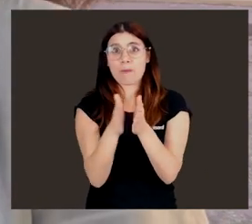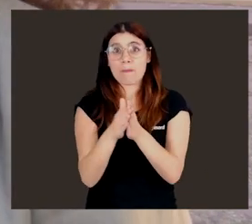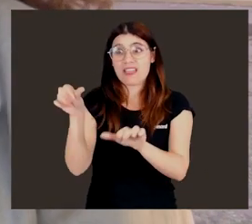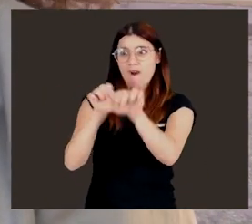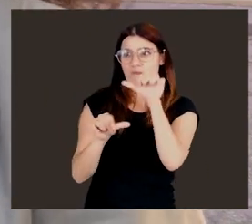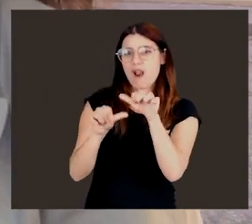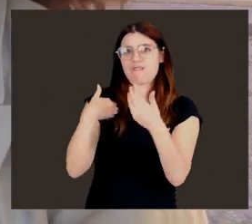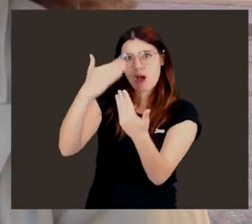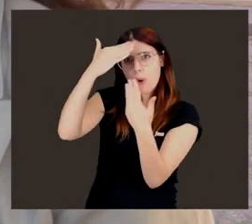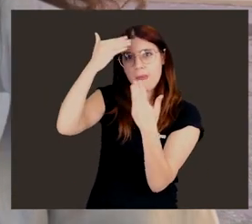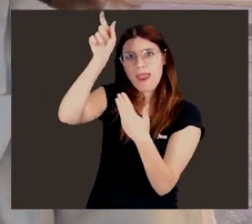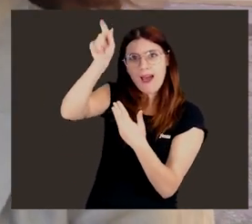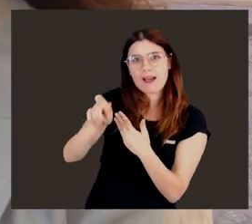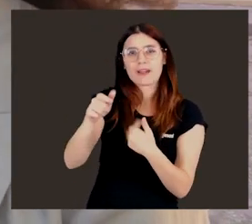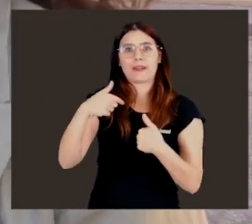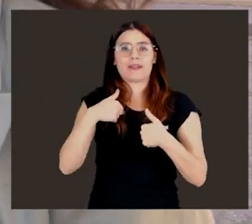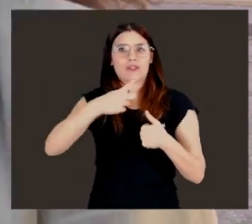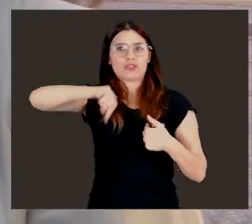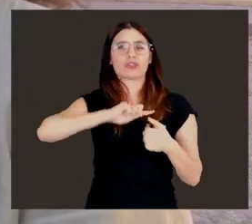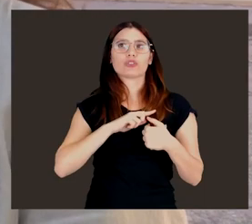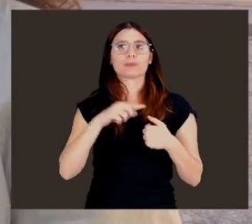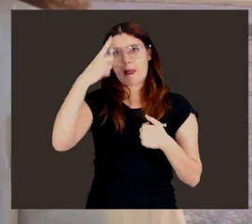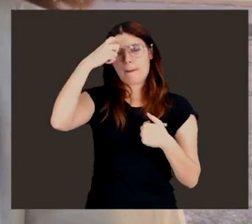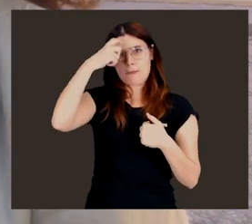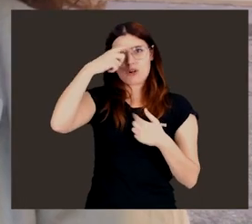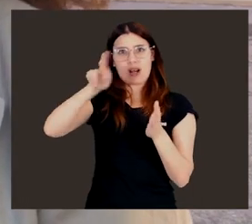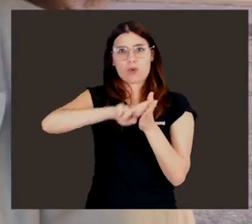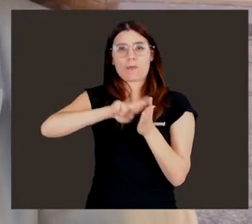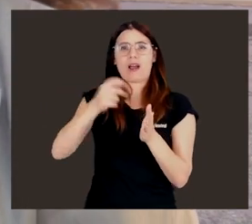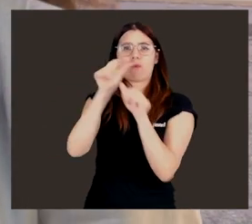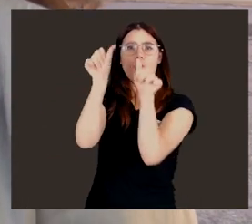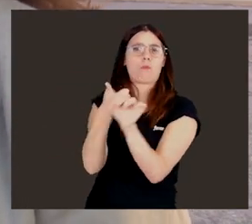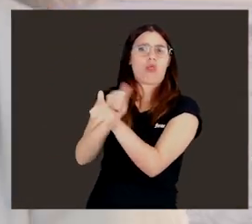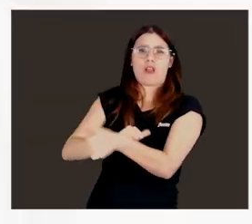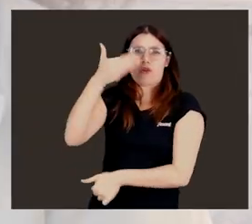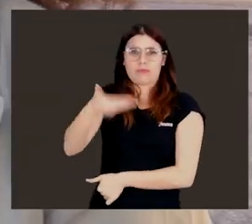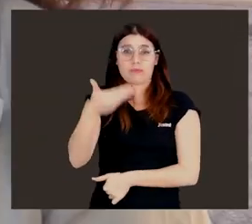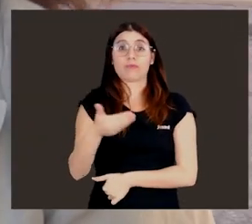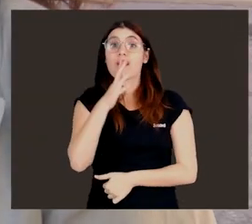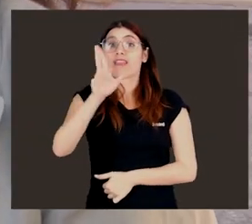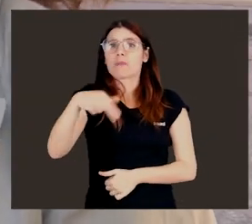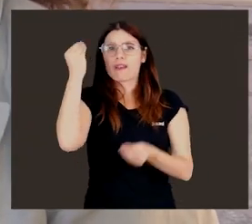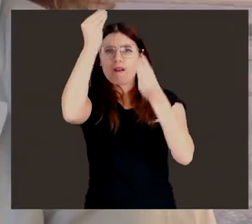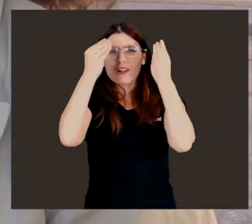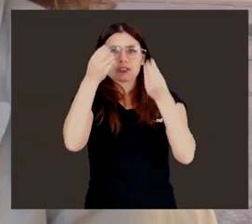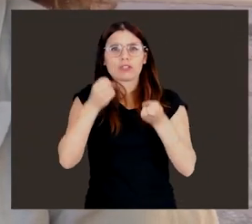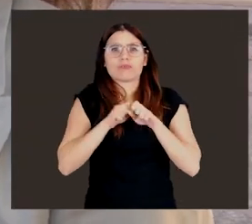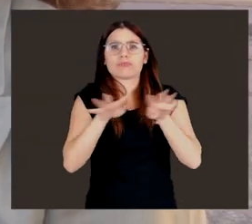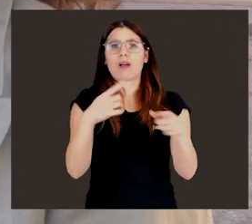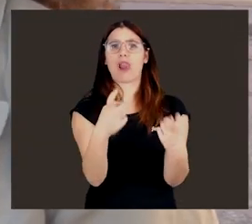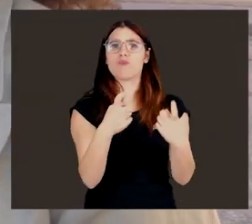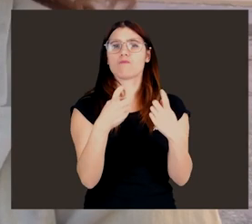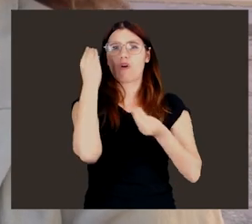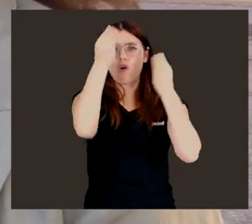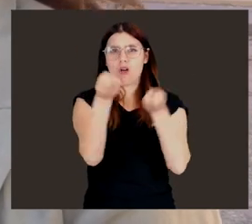una compañera que vuelve, que la homenajean, que estamos nosotros para recuperar todo eso y como modelo. Y luego toda la reflexión que ha